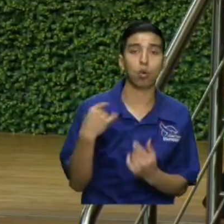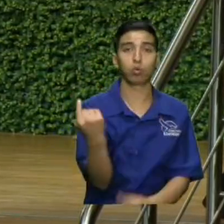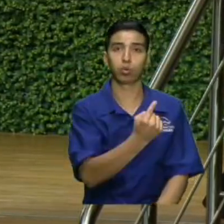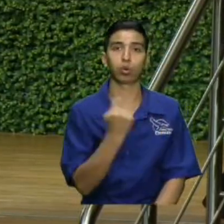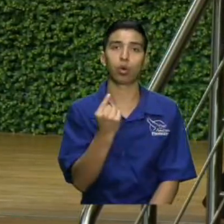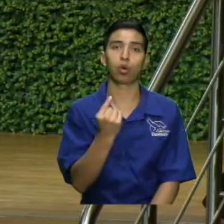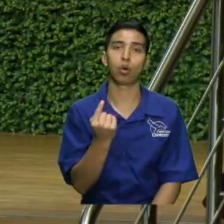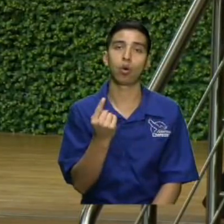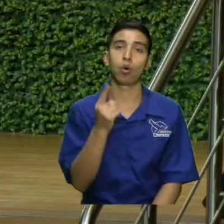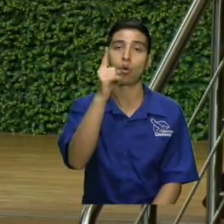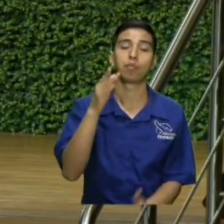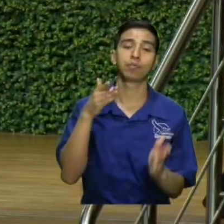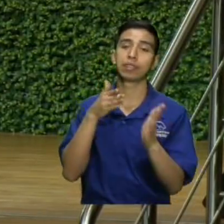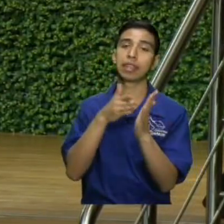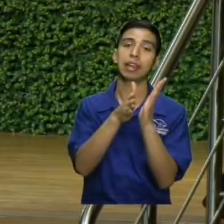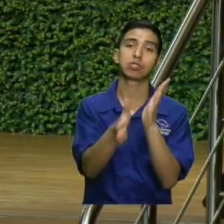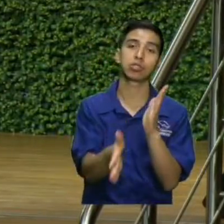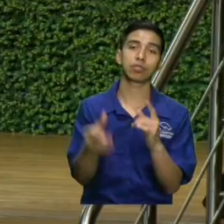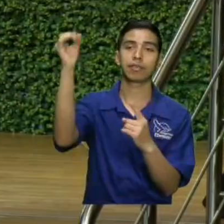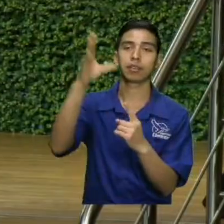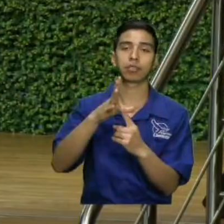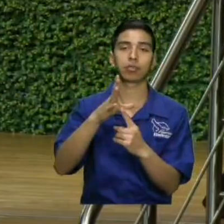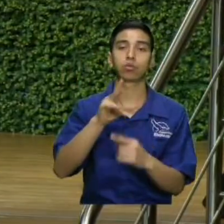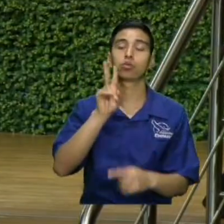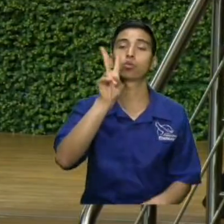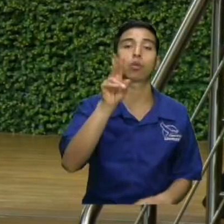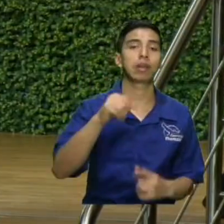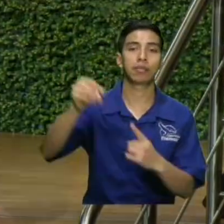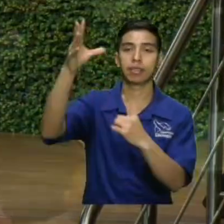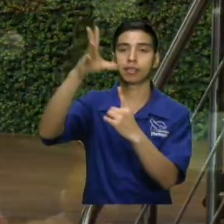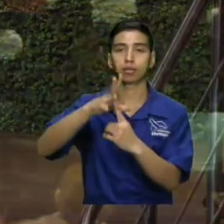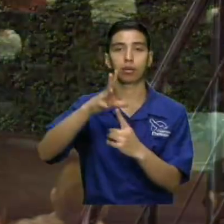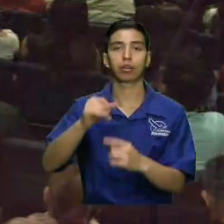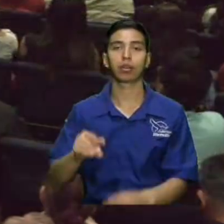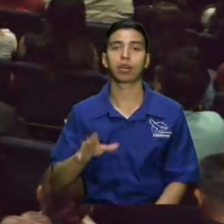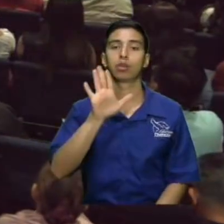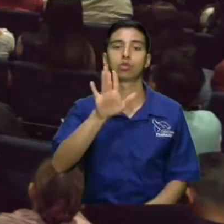Derechos de primogenitura, doble porción.